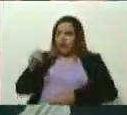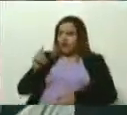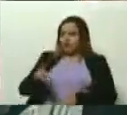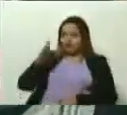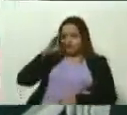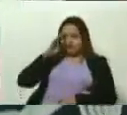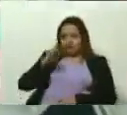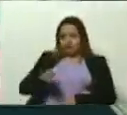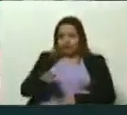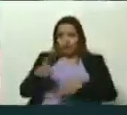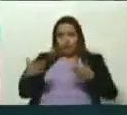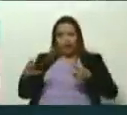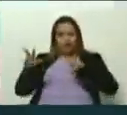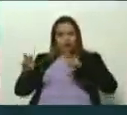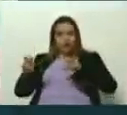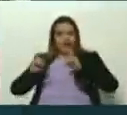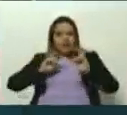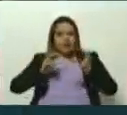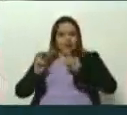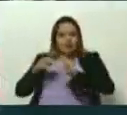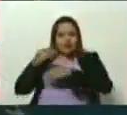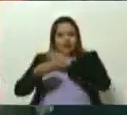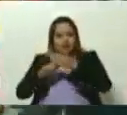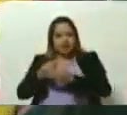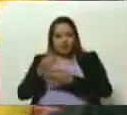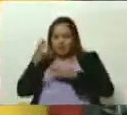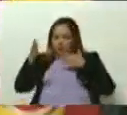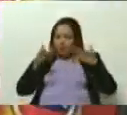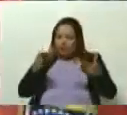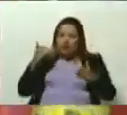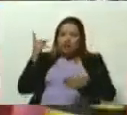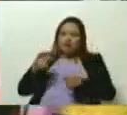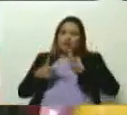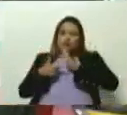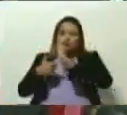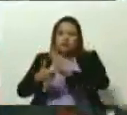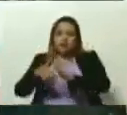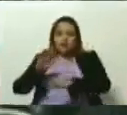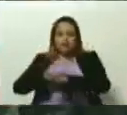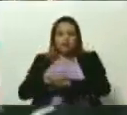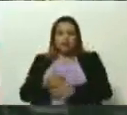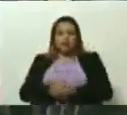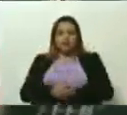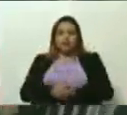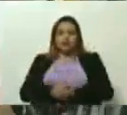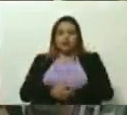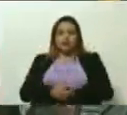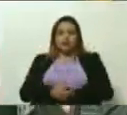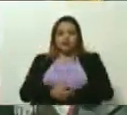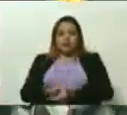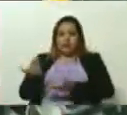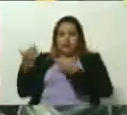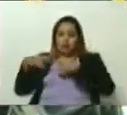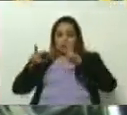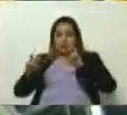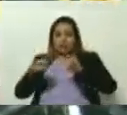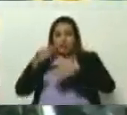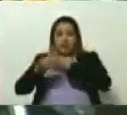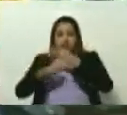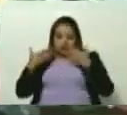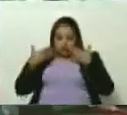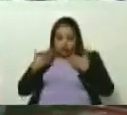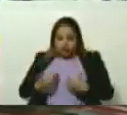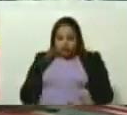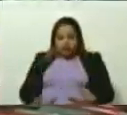háblenos de esta novedad que nosotros hicimos la pregira y dijimos, tenemos que mostrarlo, porque esta novedad que estamos viendo acá, que es el